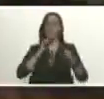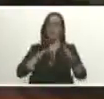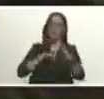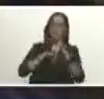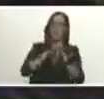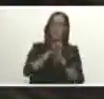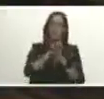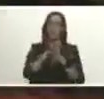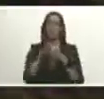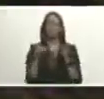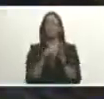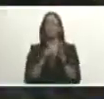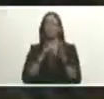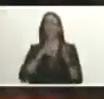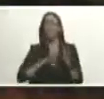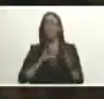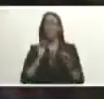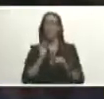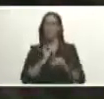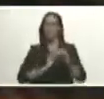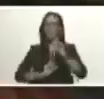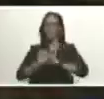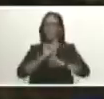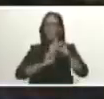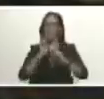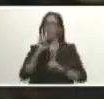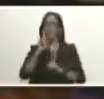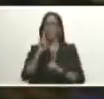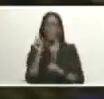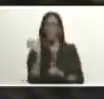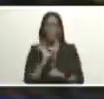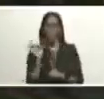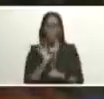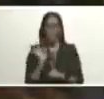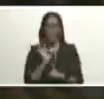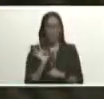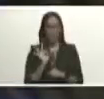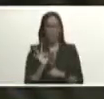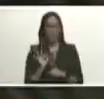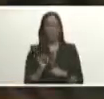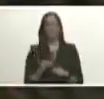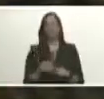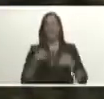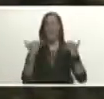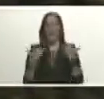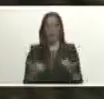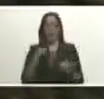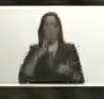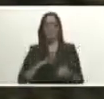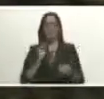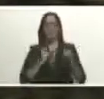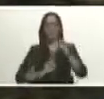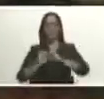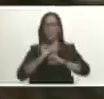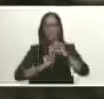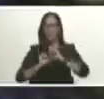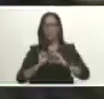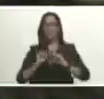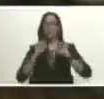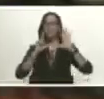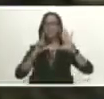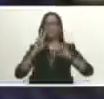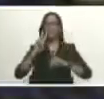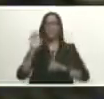estábamos protegidos solamente en un 21%. Actualmente estamos protegidos sobre el 72% de manera